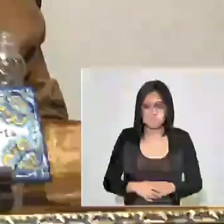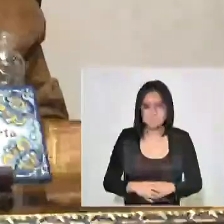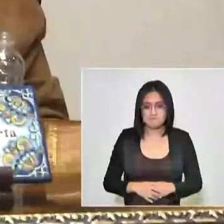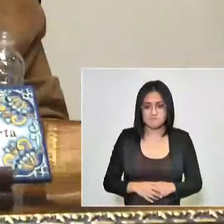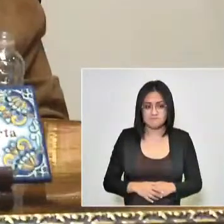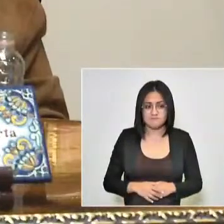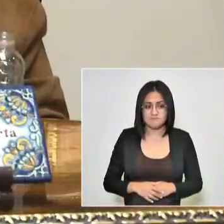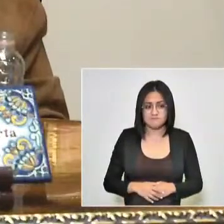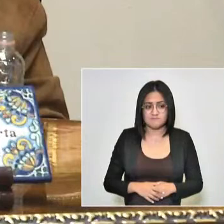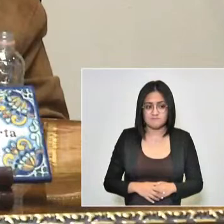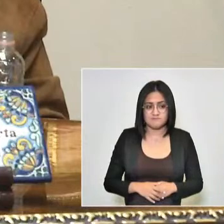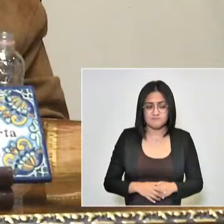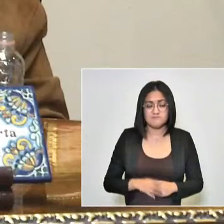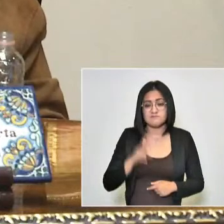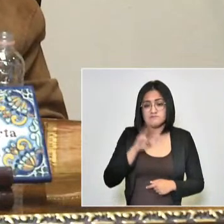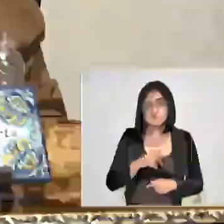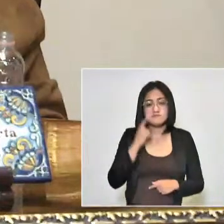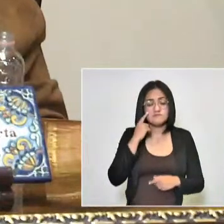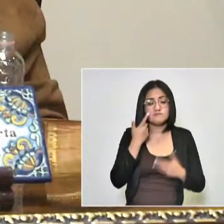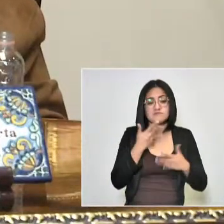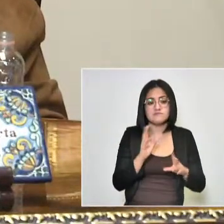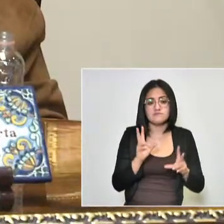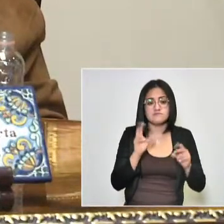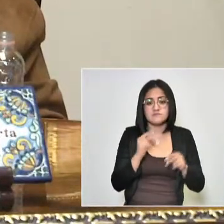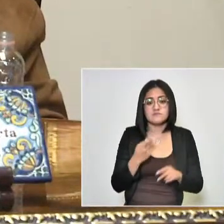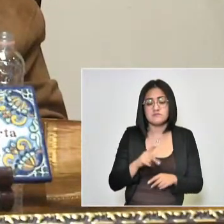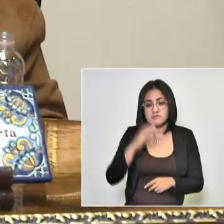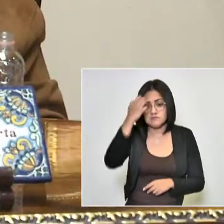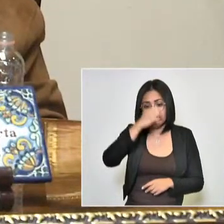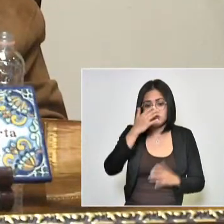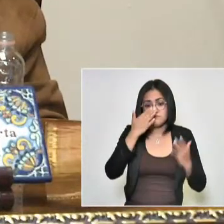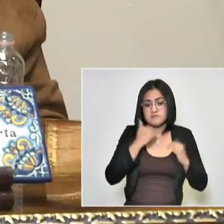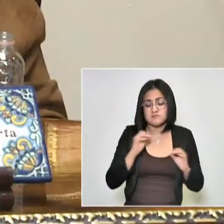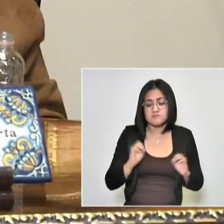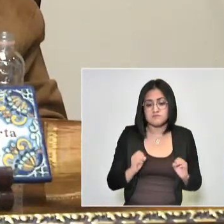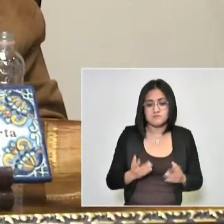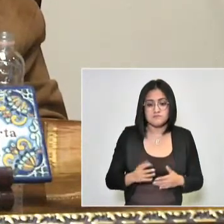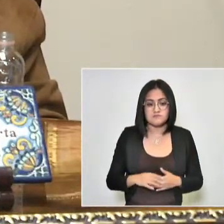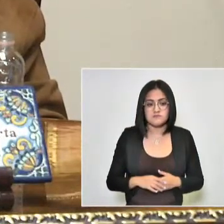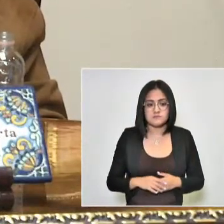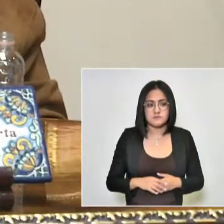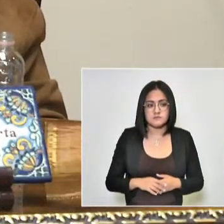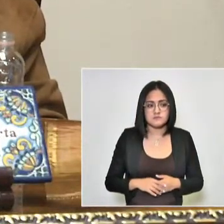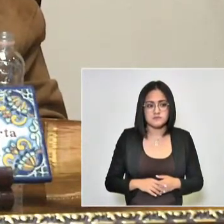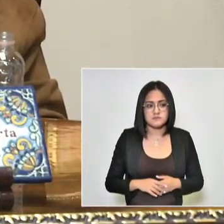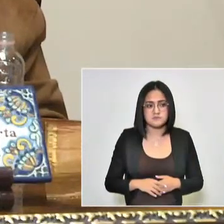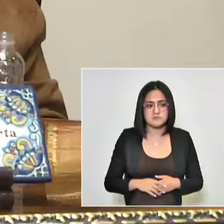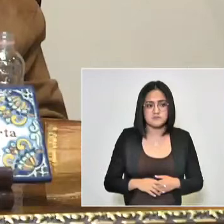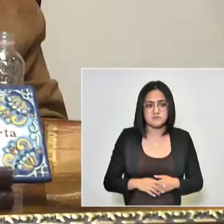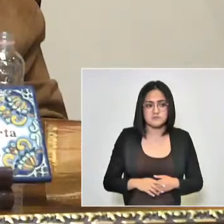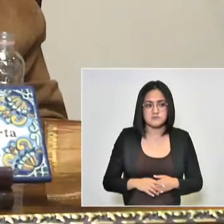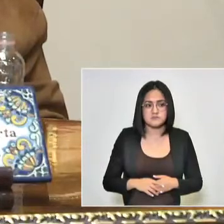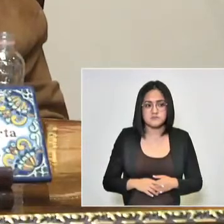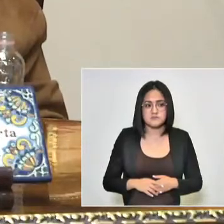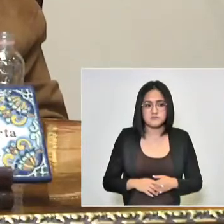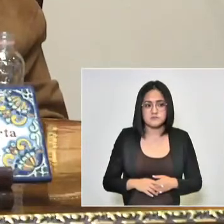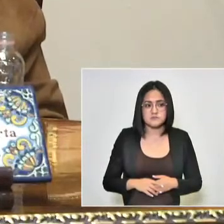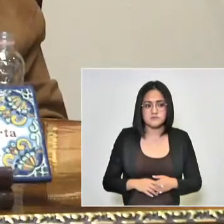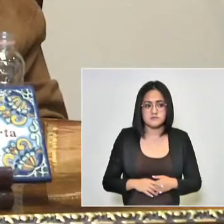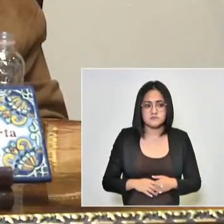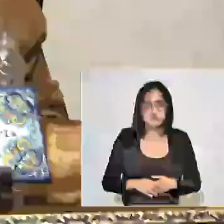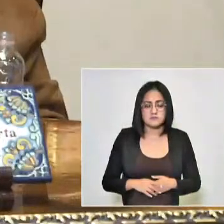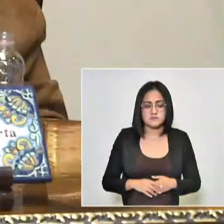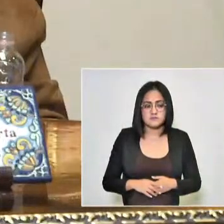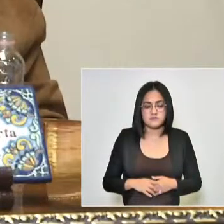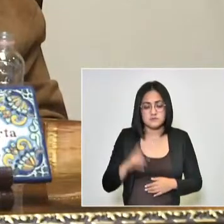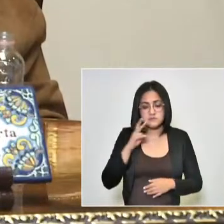La verdad no nos dejaron nada de expedientes, o sea, que llevaron todo. No sé si algún día lo tuvieron o no, pero a ver,